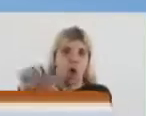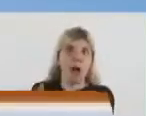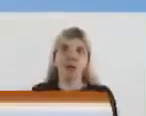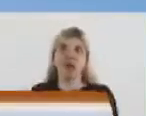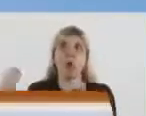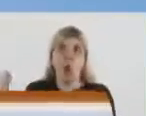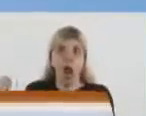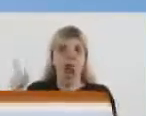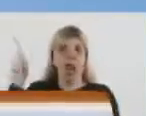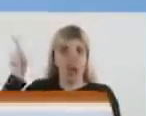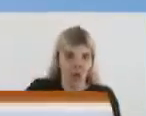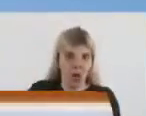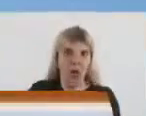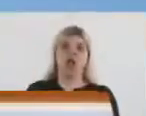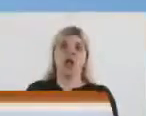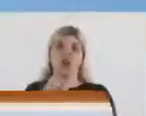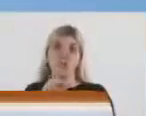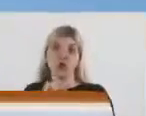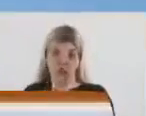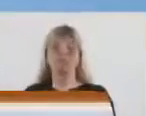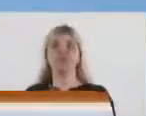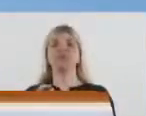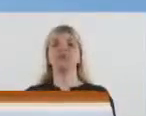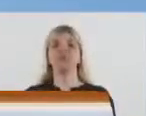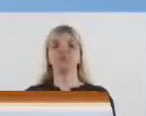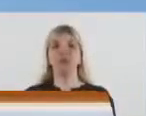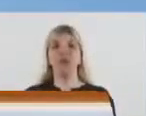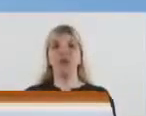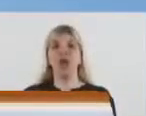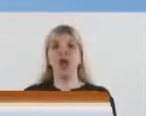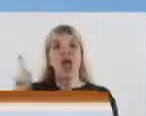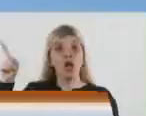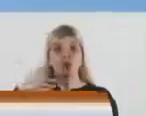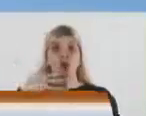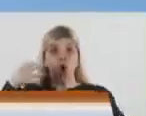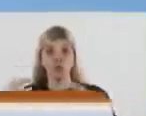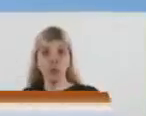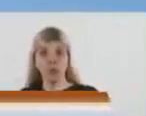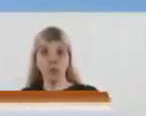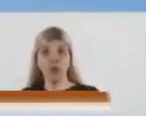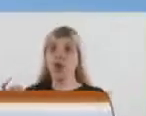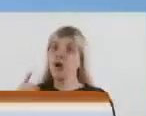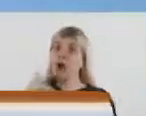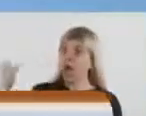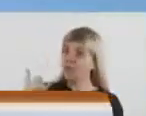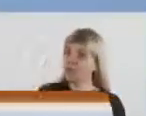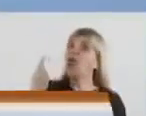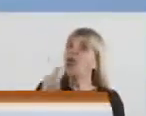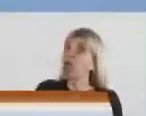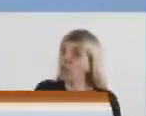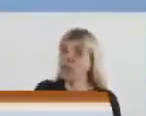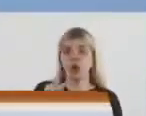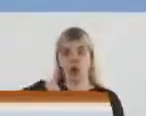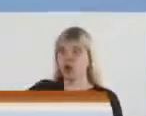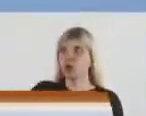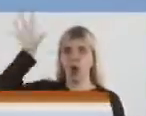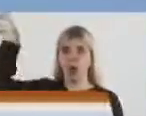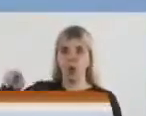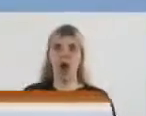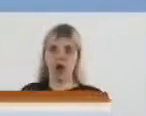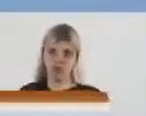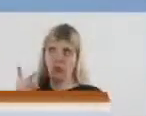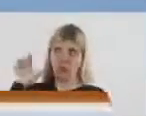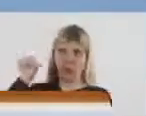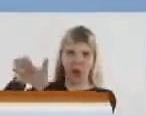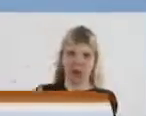el compromiso lo ha tomado el oferente ellos nos dirán dónde tenemos que ir a buscar las vacunas jornada